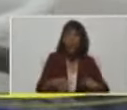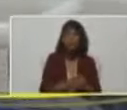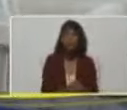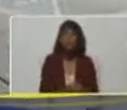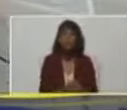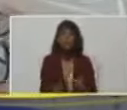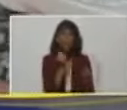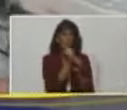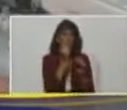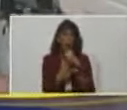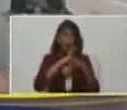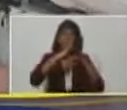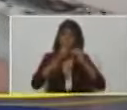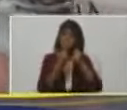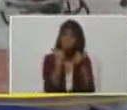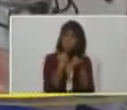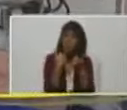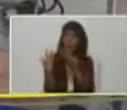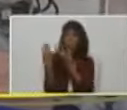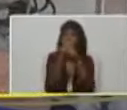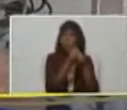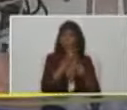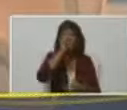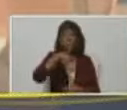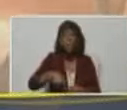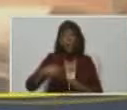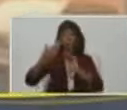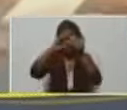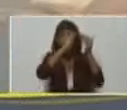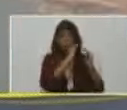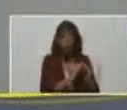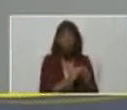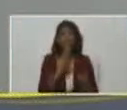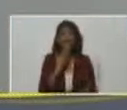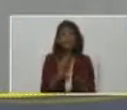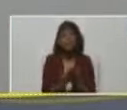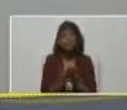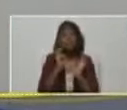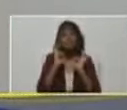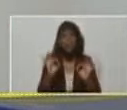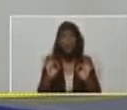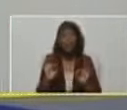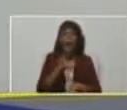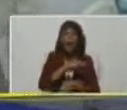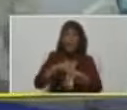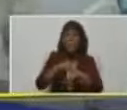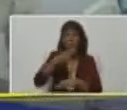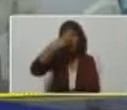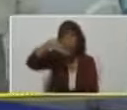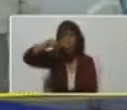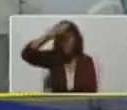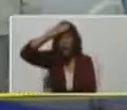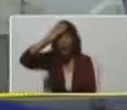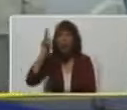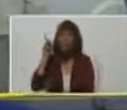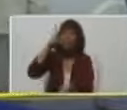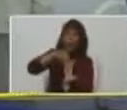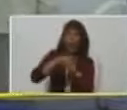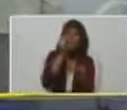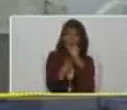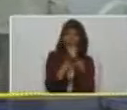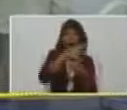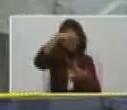es un trabajo armonioso, en conjunto, y le queremos agradecer a la misión cubana por estar aquí con